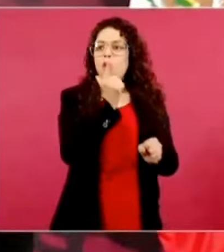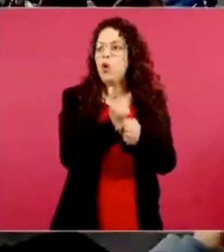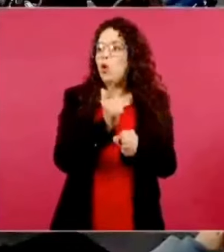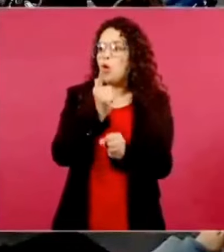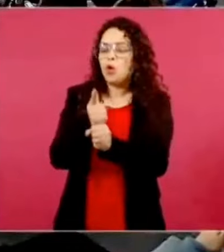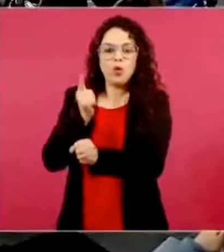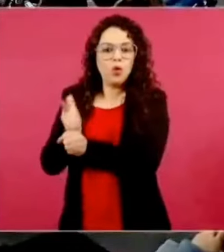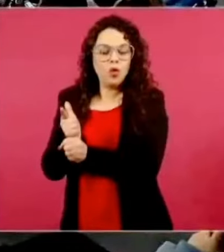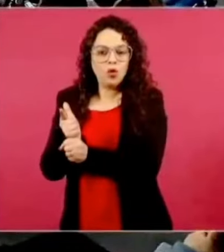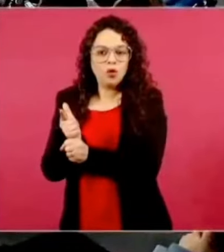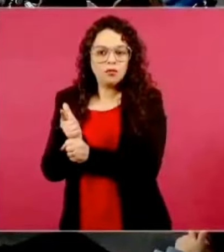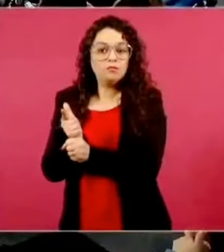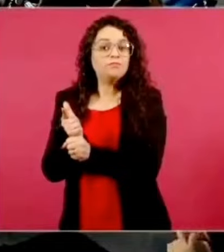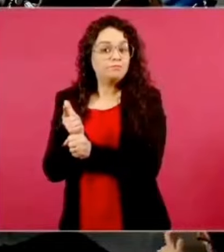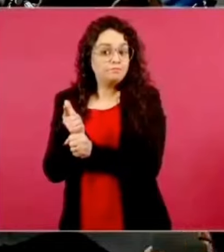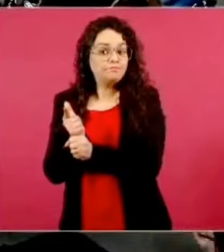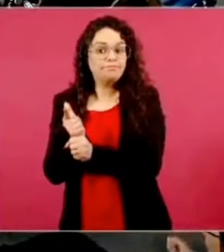estos